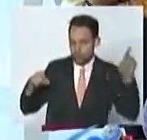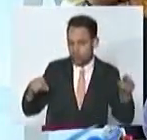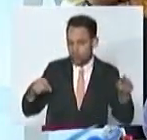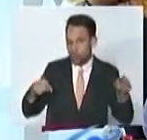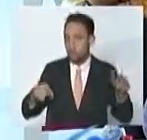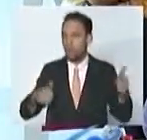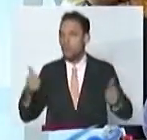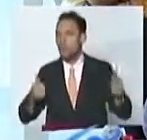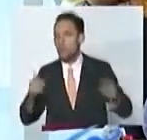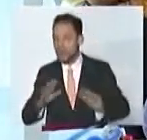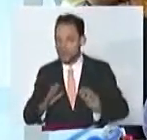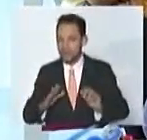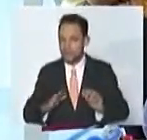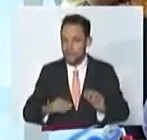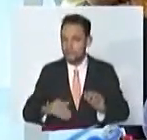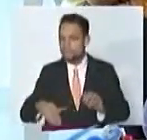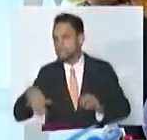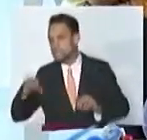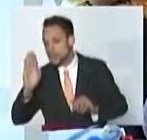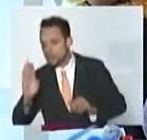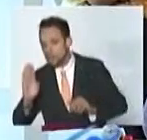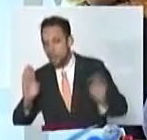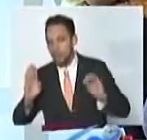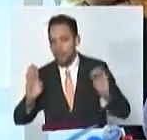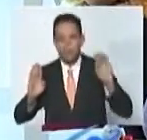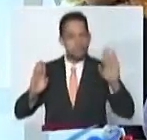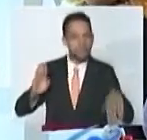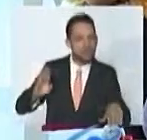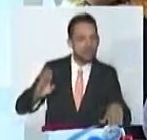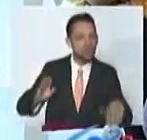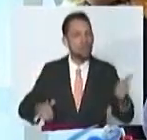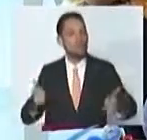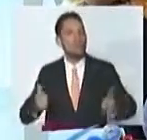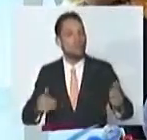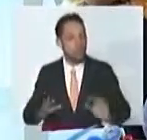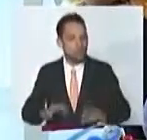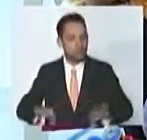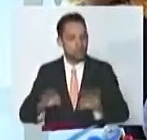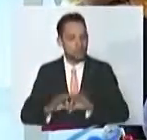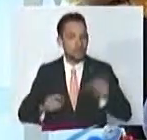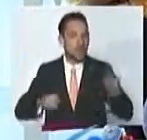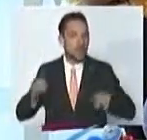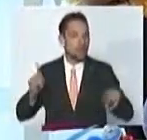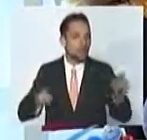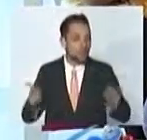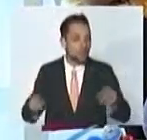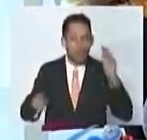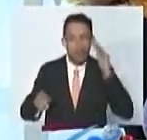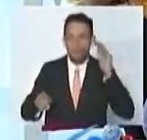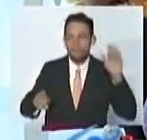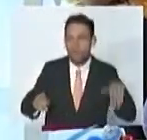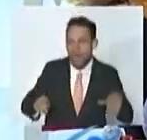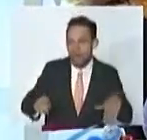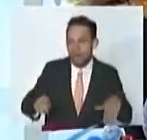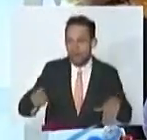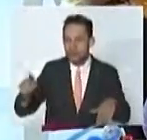cuál es la audición en cuanto al lenguaje, porque yo puedo tener bajas auditivas para escuchar